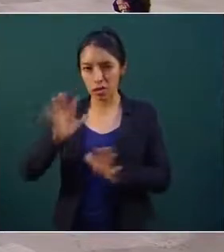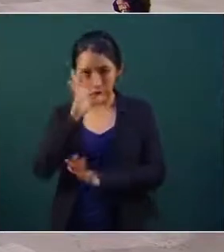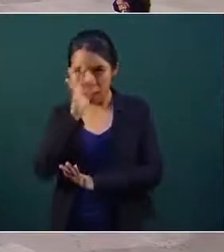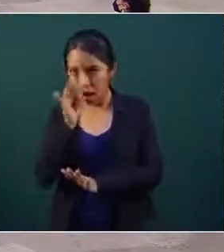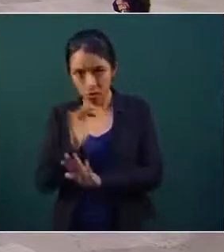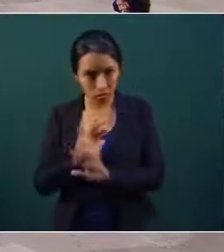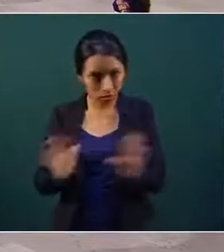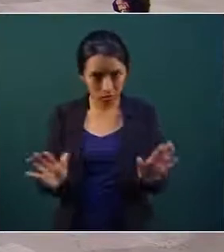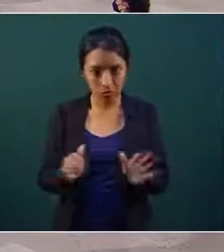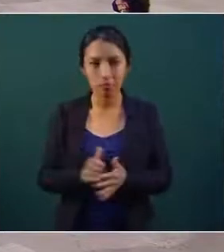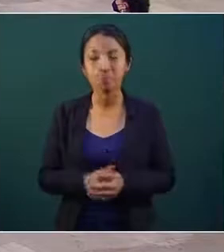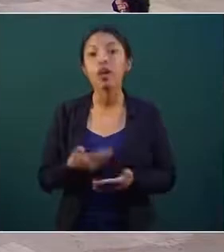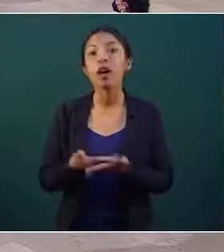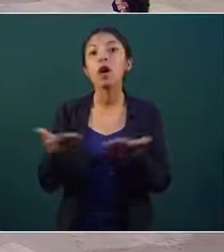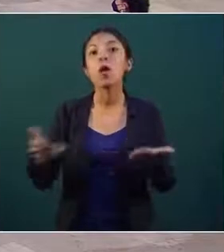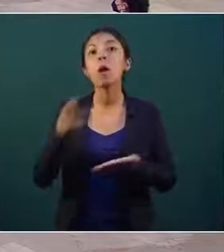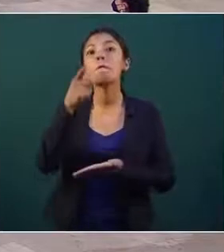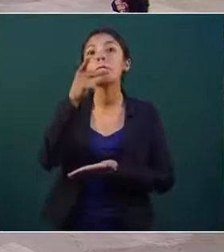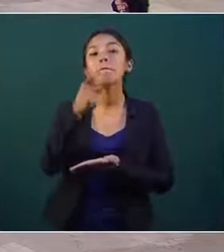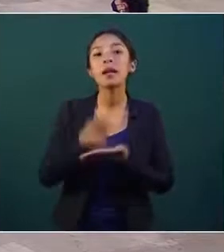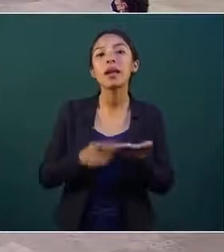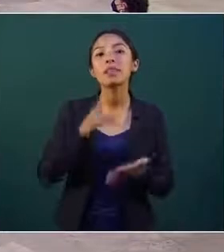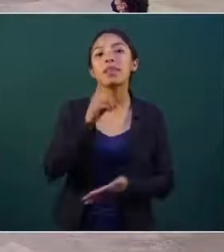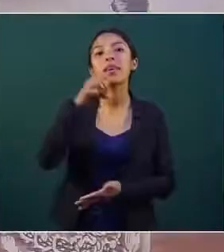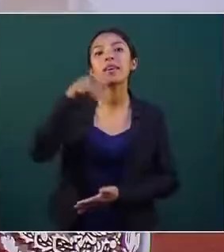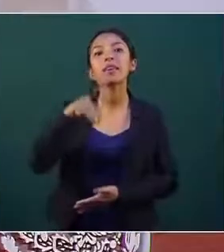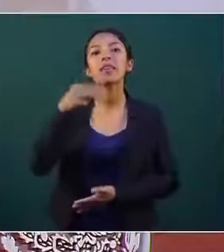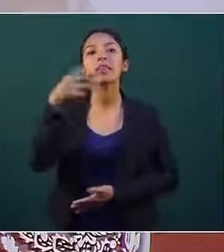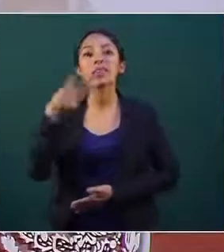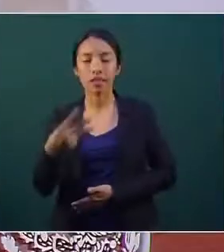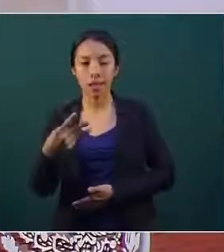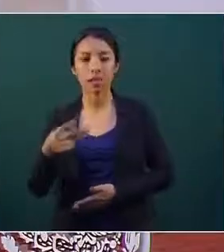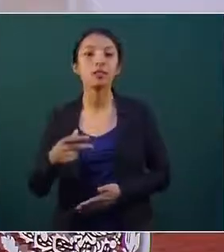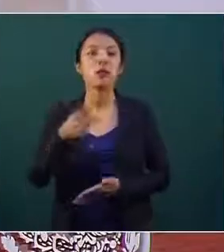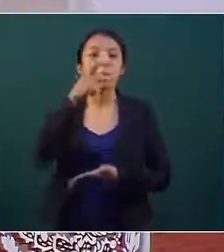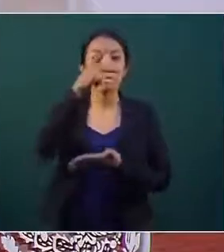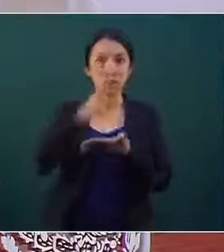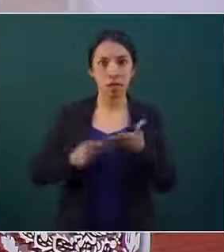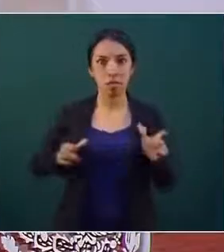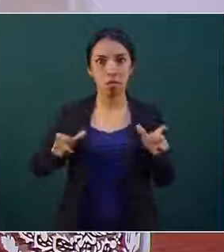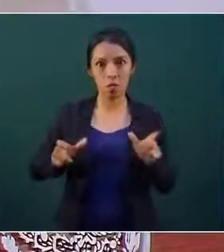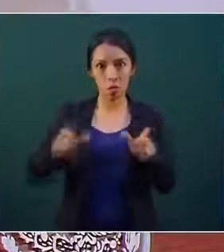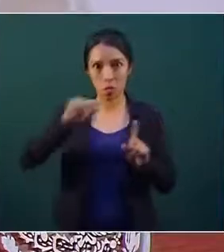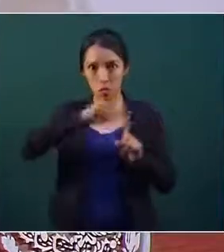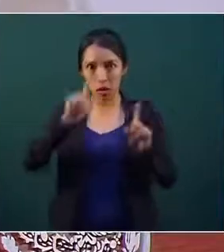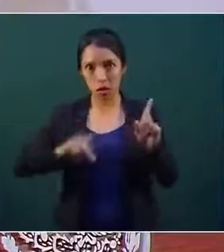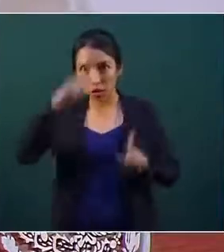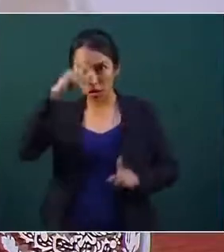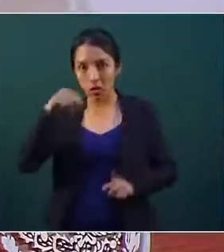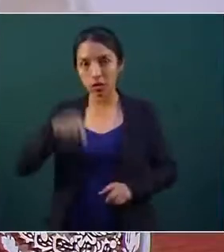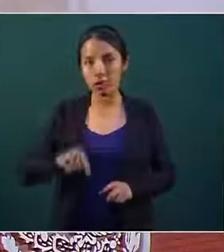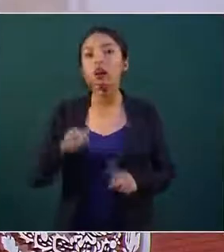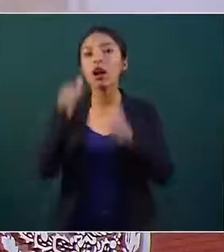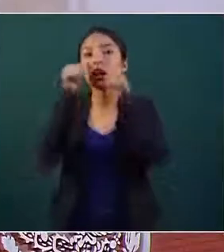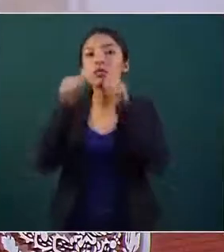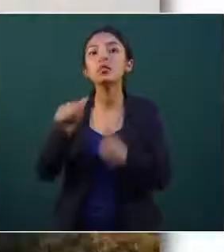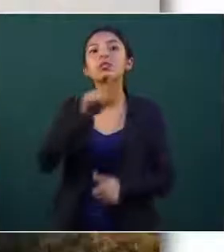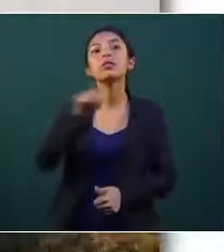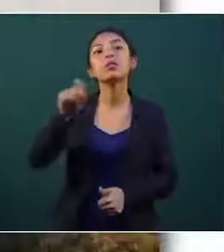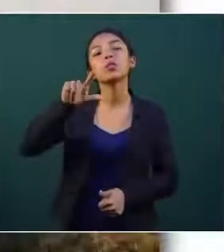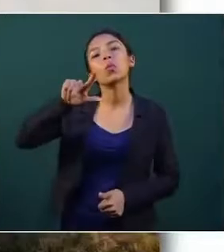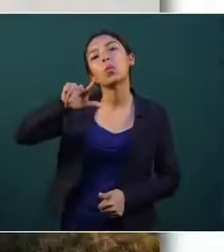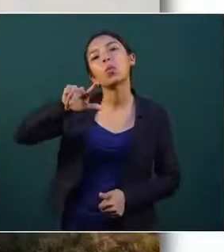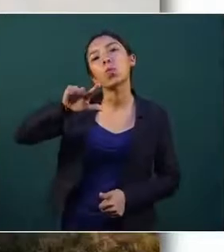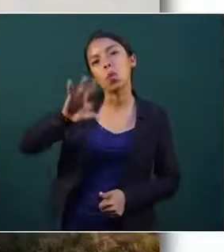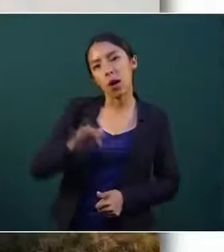En lo que se refiere al Plan DN3, Plan Marina y Plan de la Guardia Nacional en el Estado, se han atendido 146